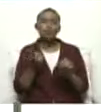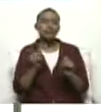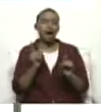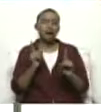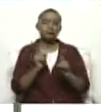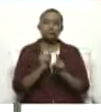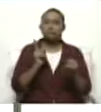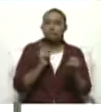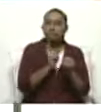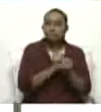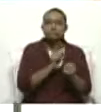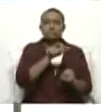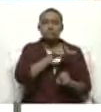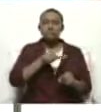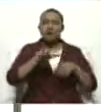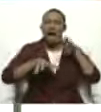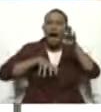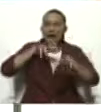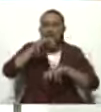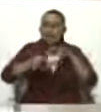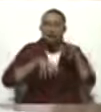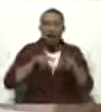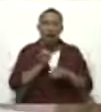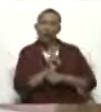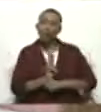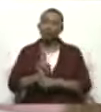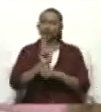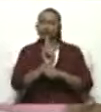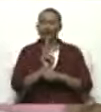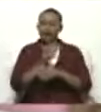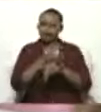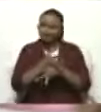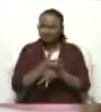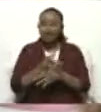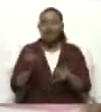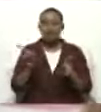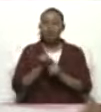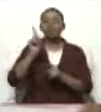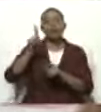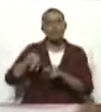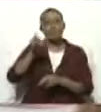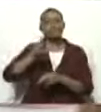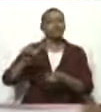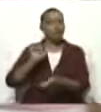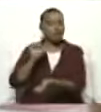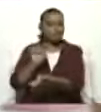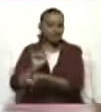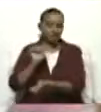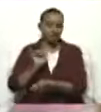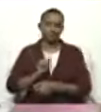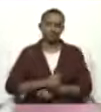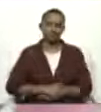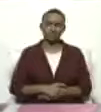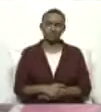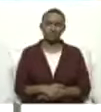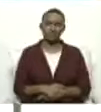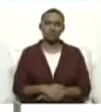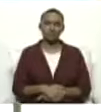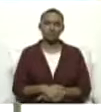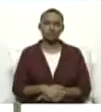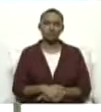Esa mutación que va teniendo las supuestas teorías progre, vean ahora, pasan